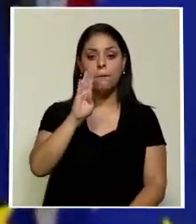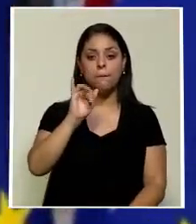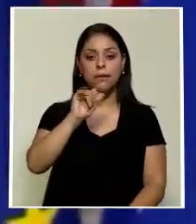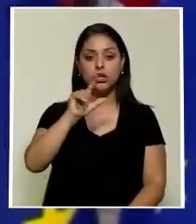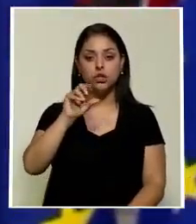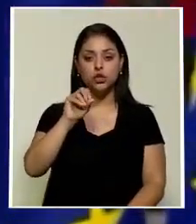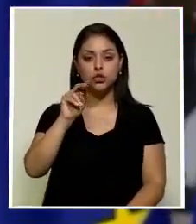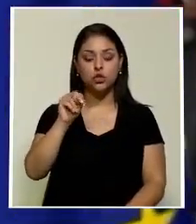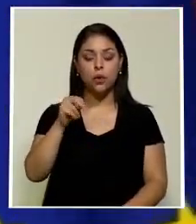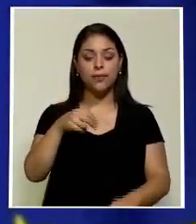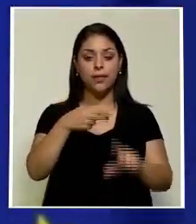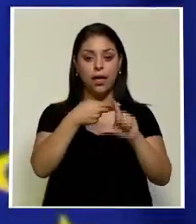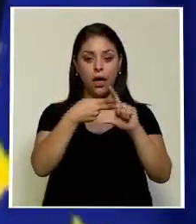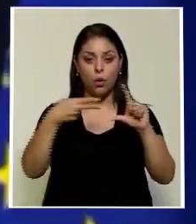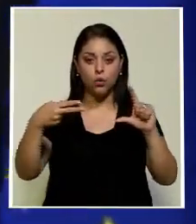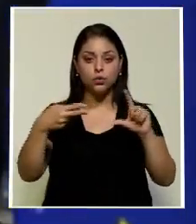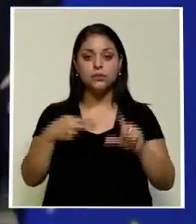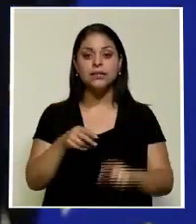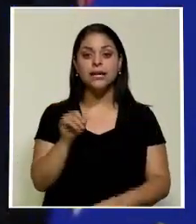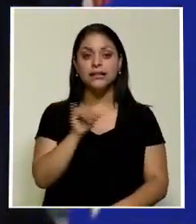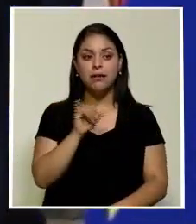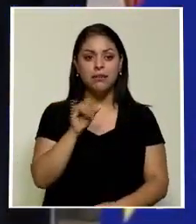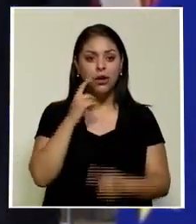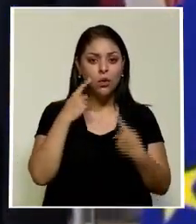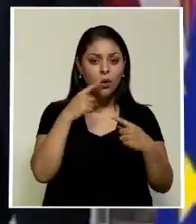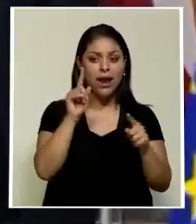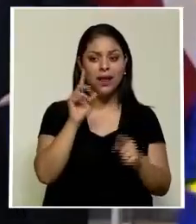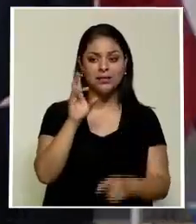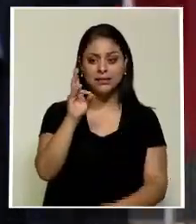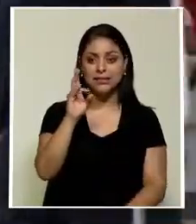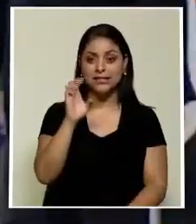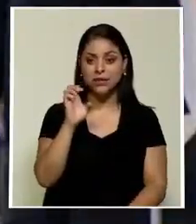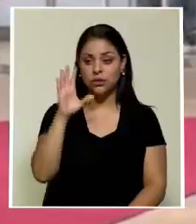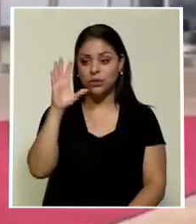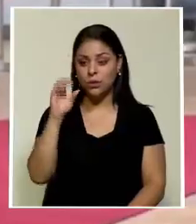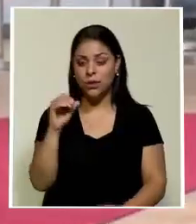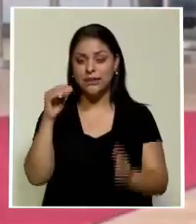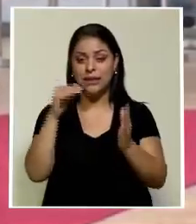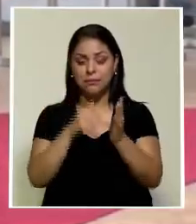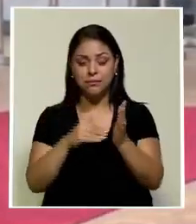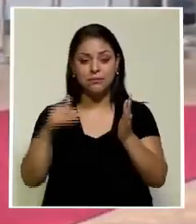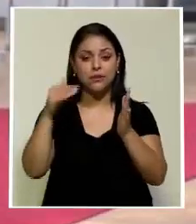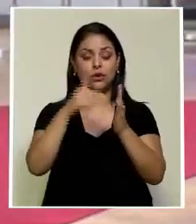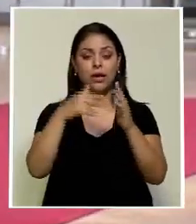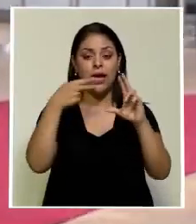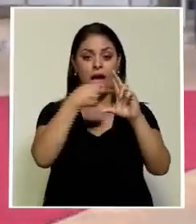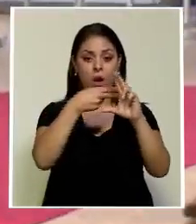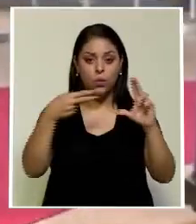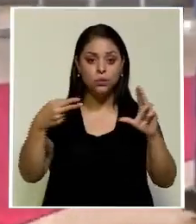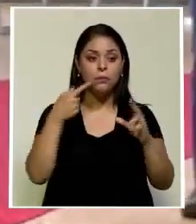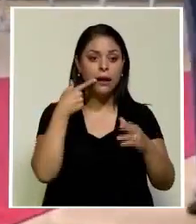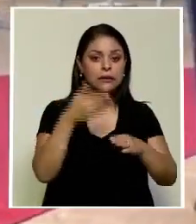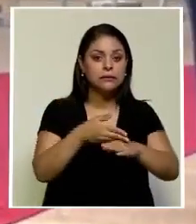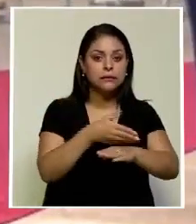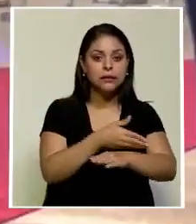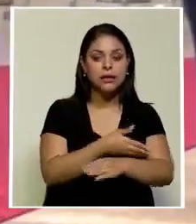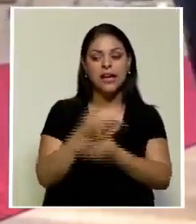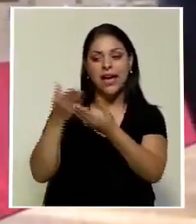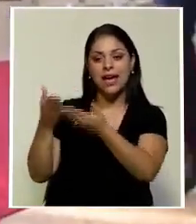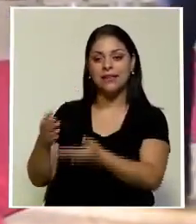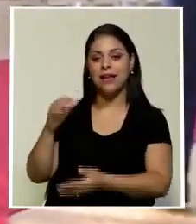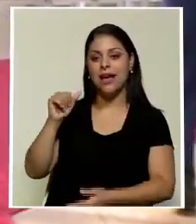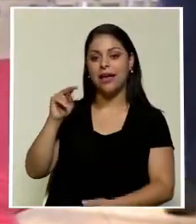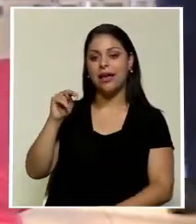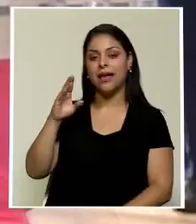en pie el Fondo de Recuperación Postpandemia de 750.000 millones de euros. Para unos, la canciller pasará a la historia como la